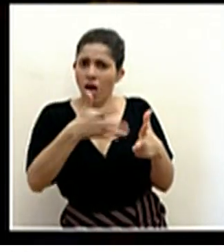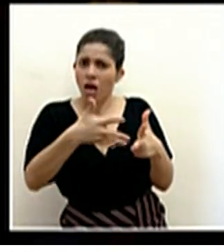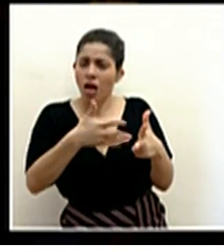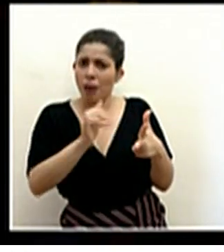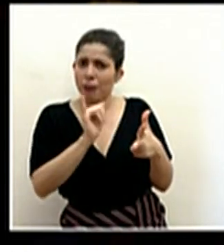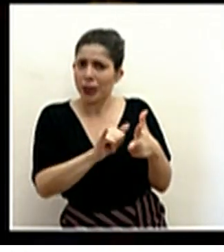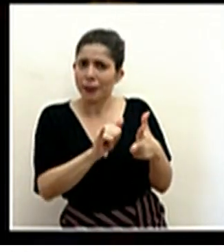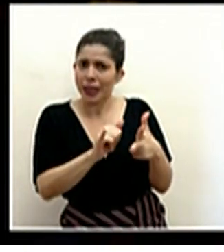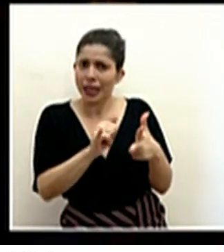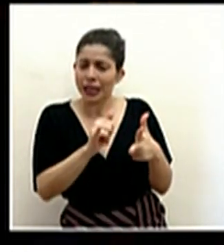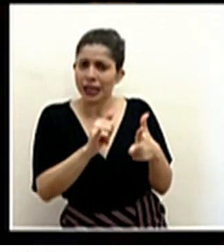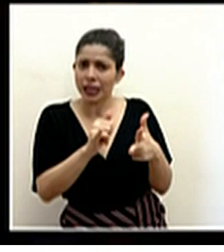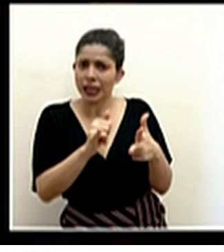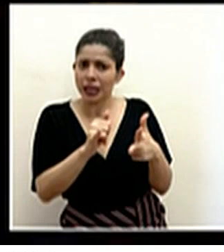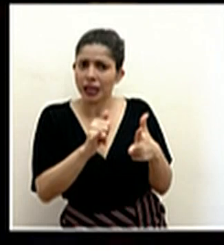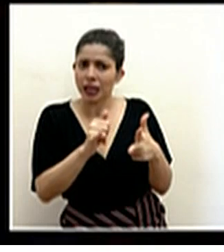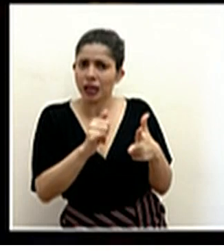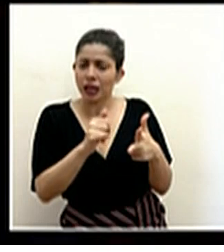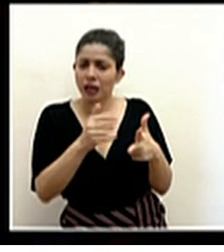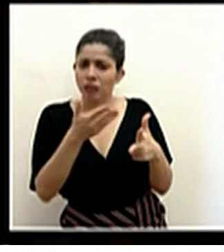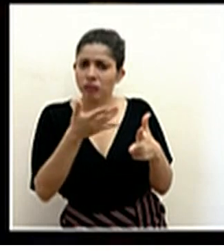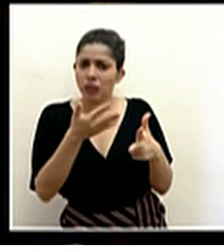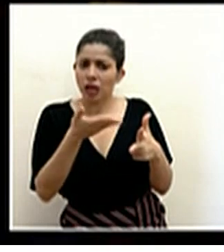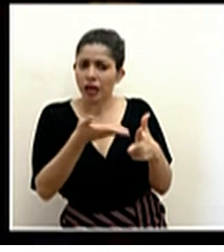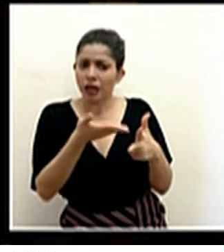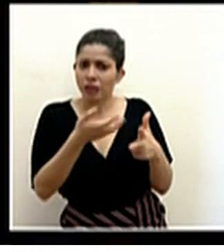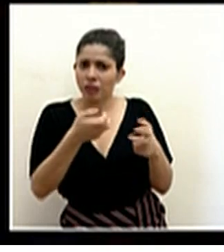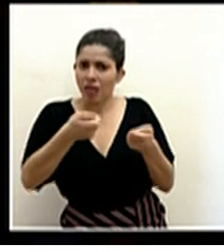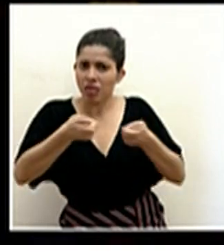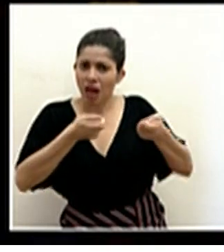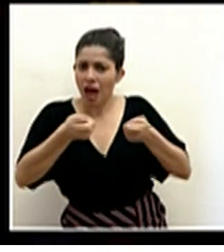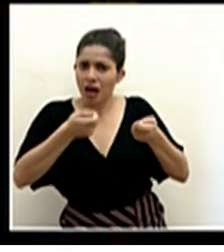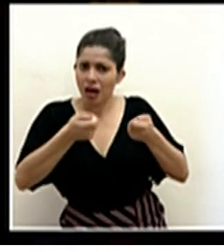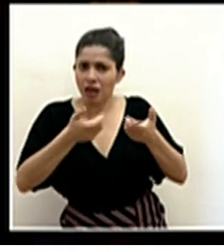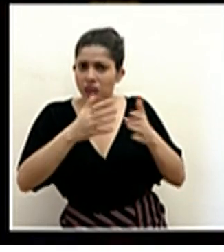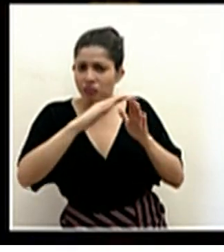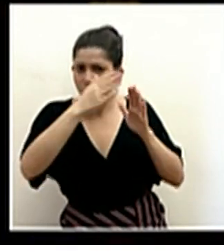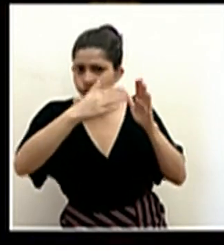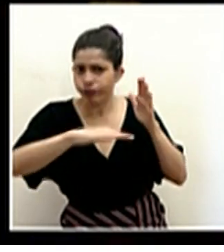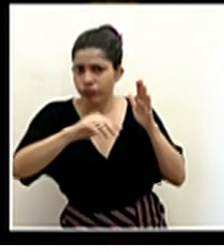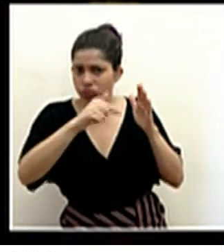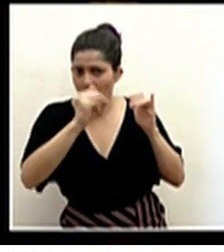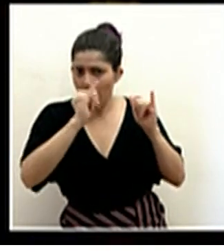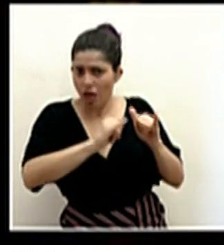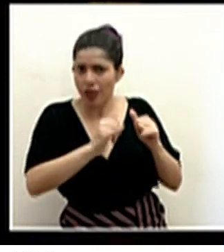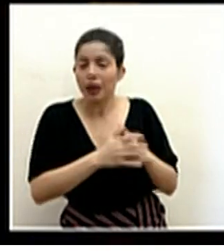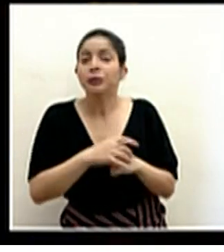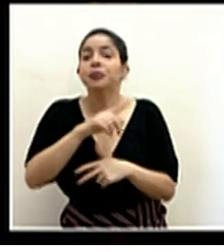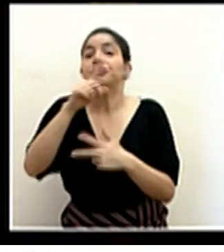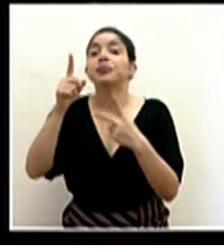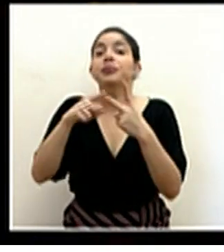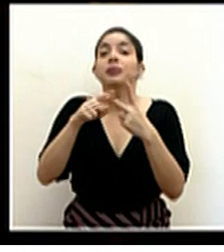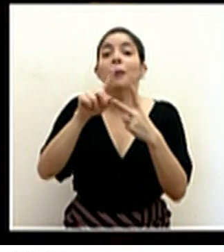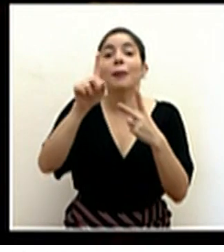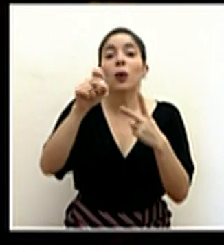quedar permanentemente en los trailers, verdad? La consulta para don Daniel,